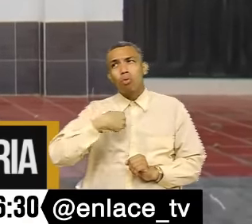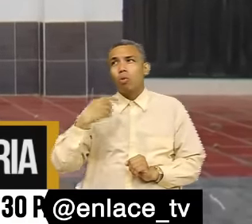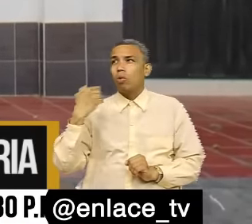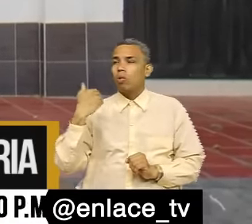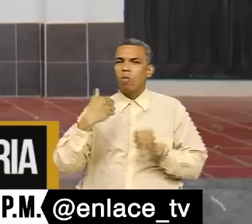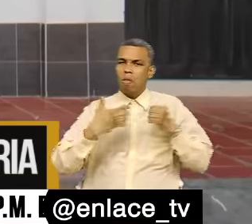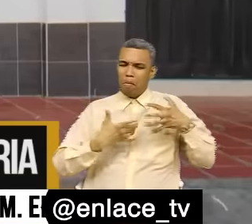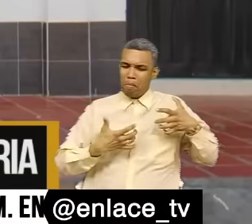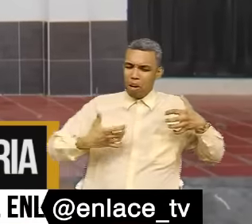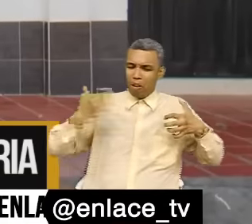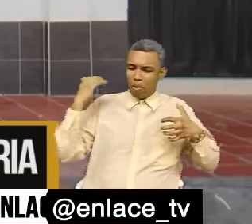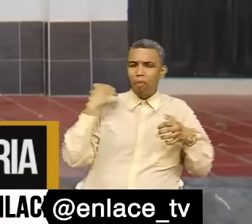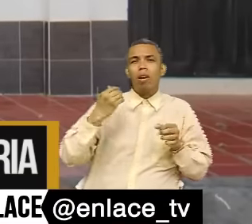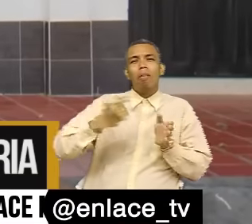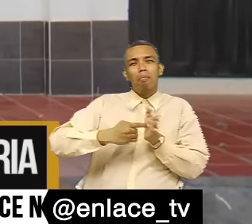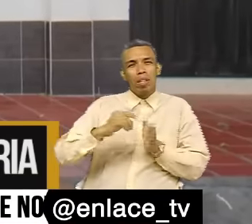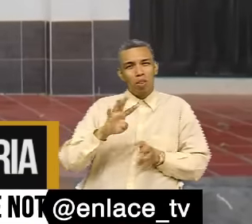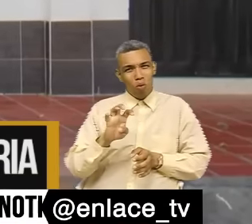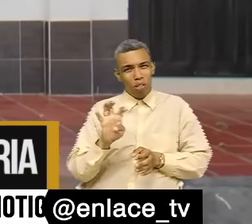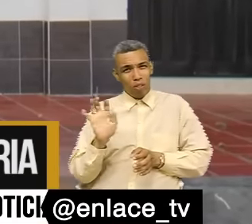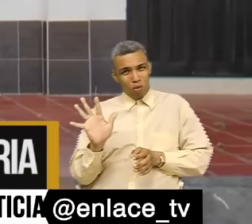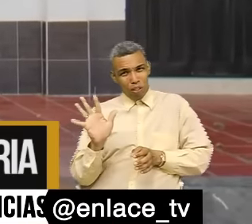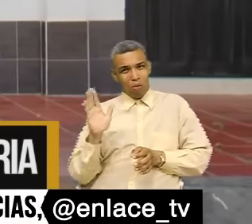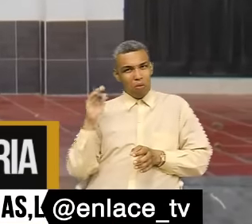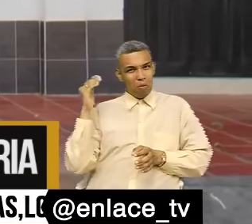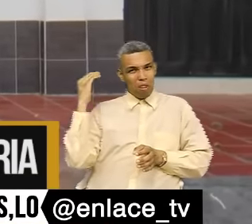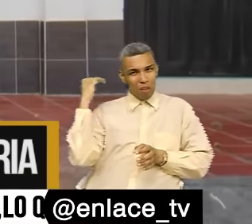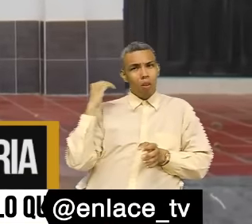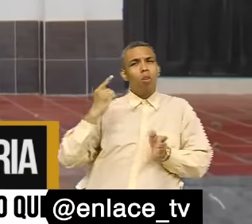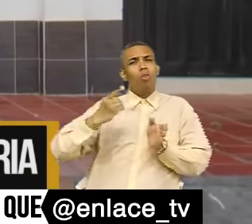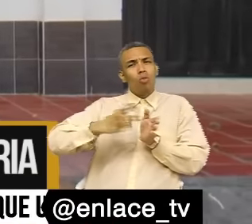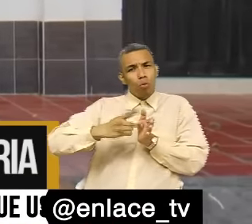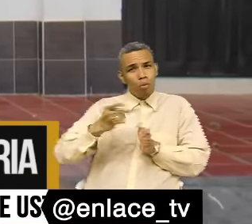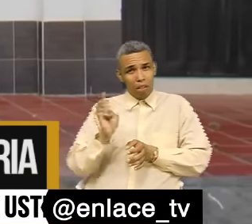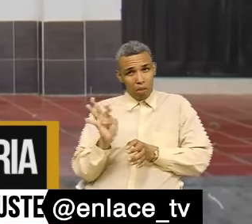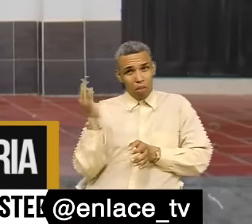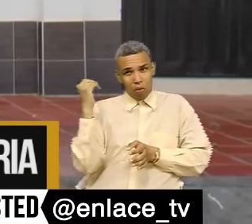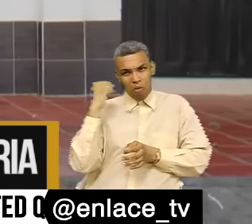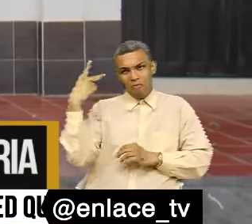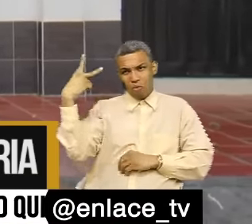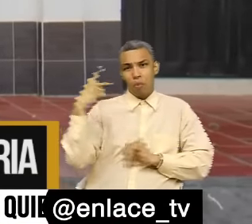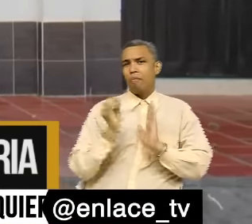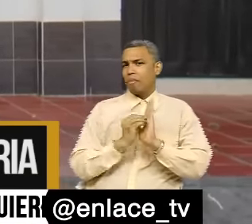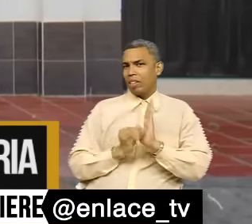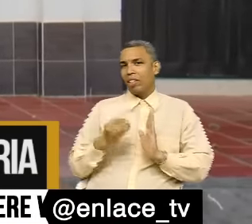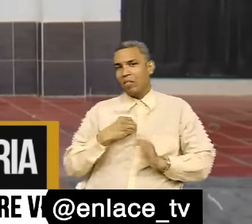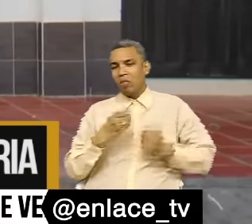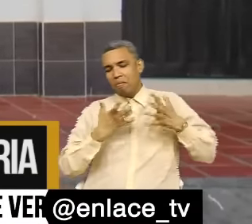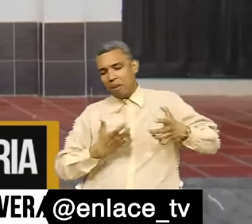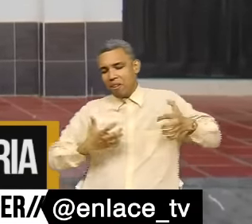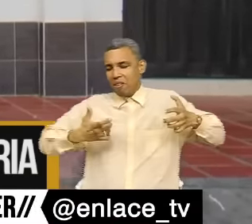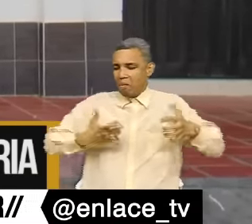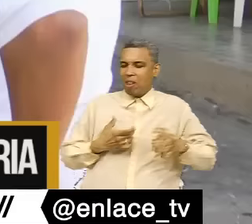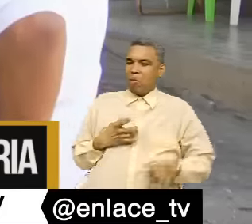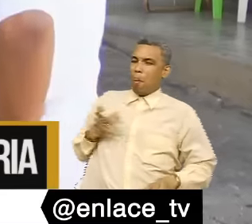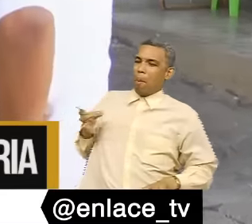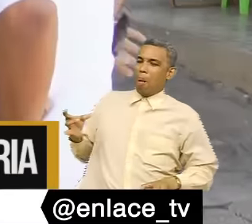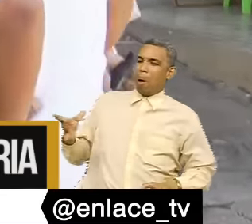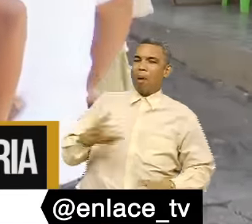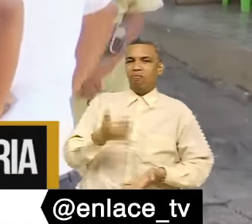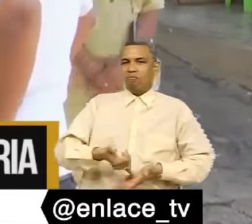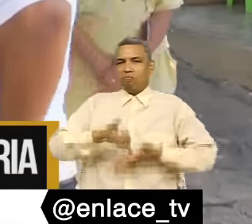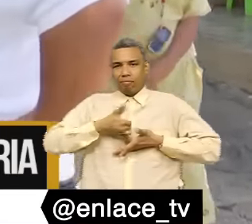año 95 y 2014, pues tengo el honor de representar no solamente a mi tierra, Ramada, Barranca Bermeja, sino a Santander también. En